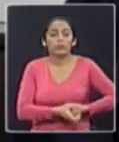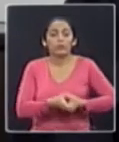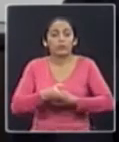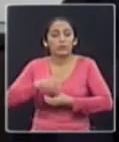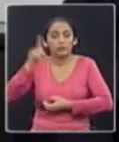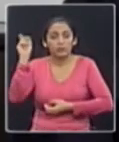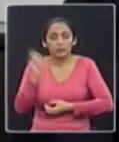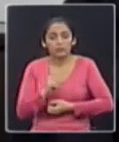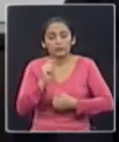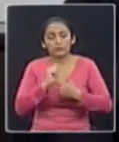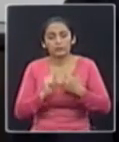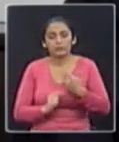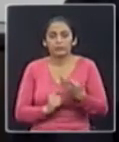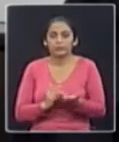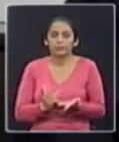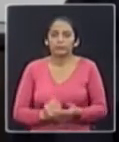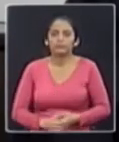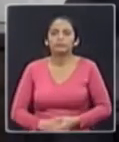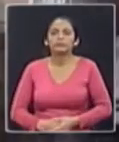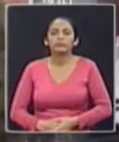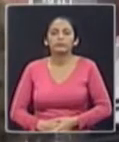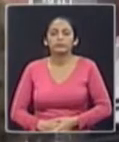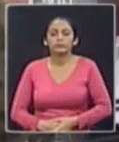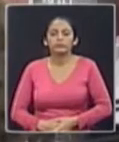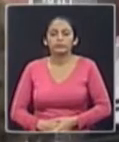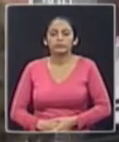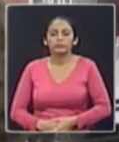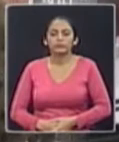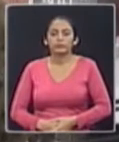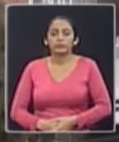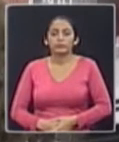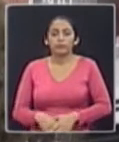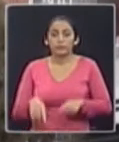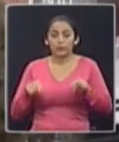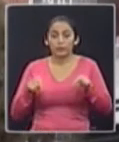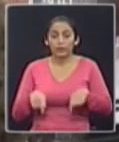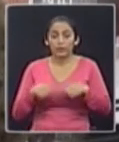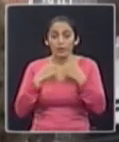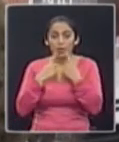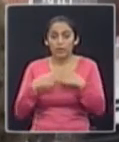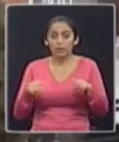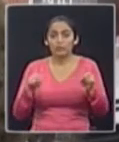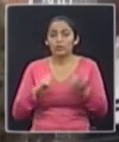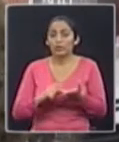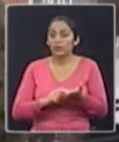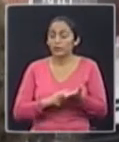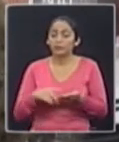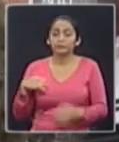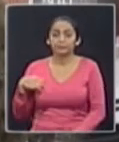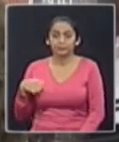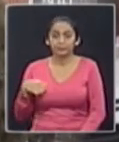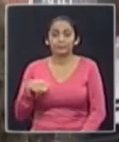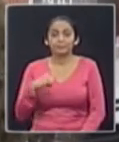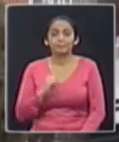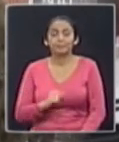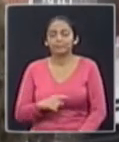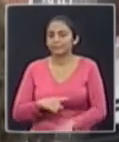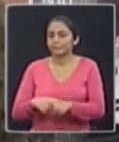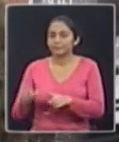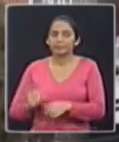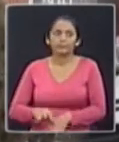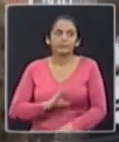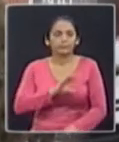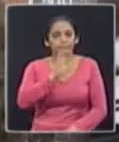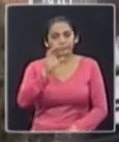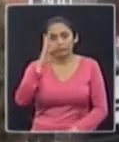momento, en base quizás a la autogestión. Además, anunciaron que estas reuniones se mantendrán en todo el país para que se puedan ejecutar